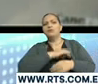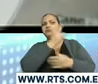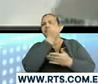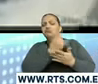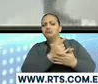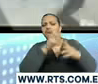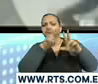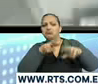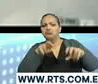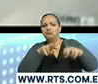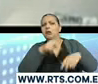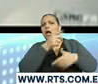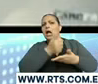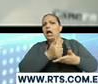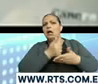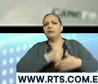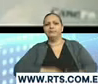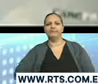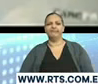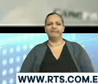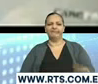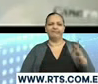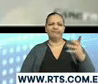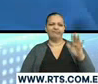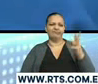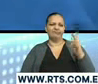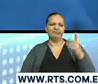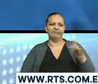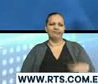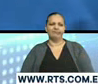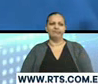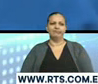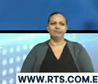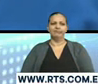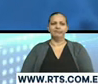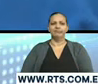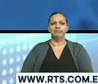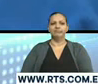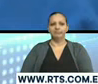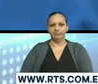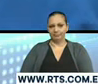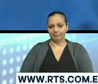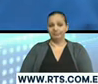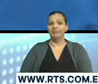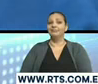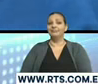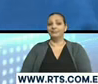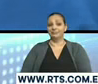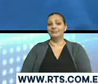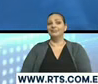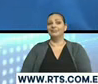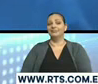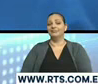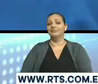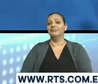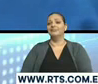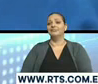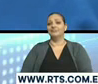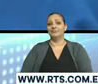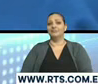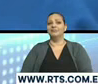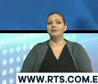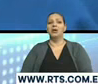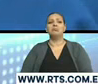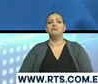se las ponga ahí en pantalla y usted pueda ver qué pasó. es como ver una película y no pasa nada. O